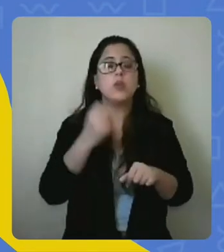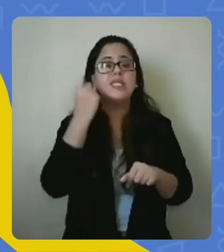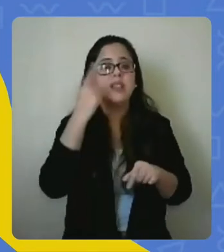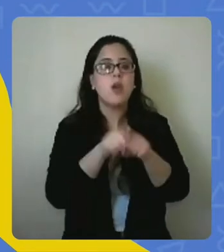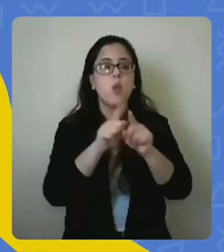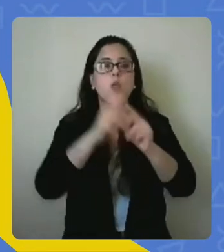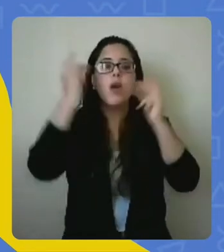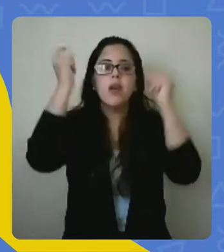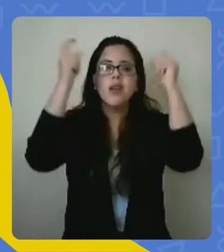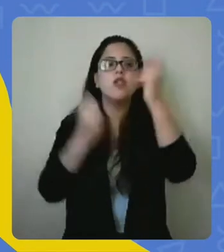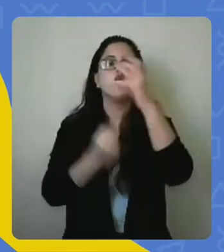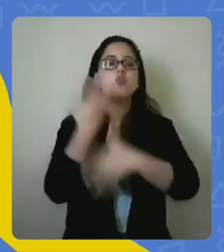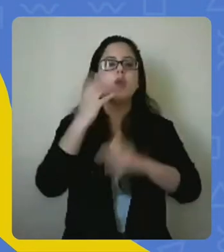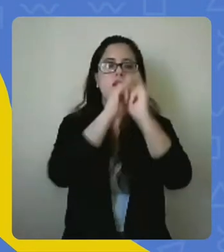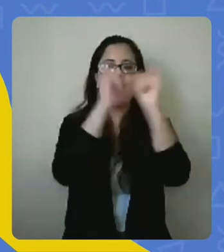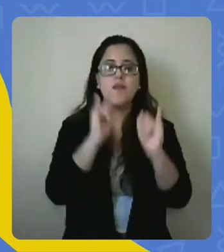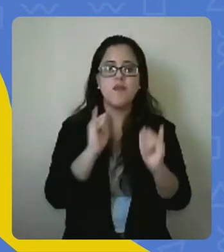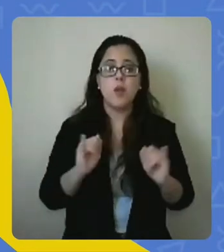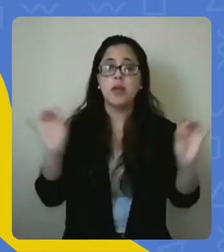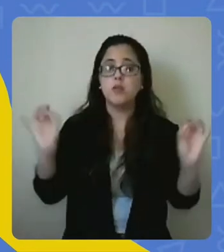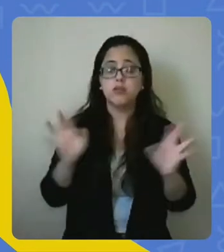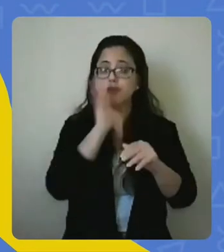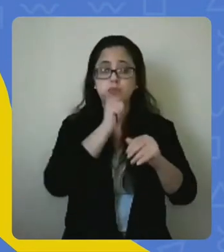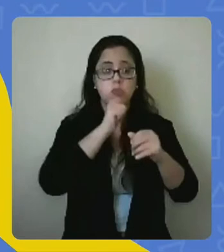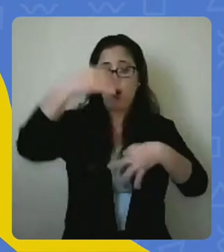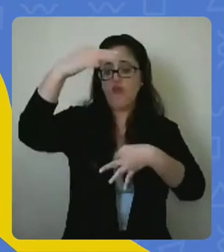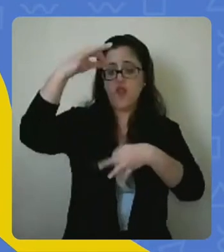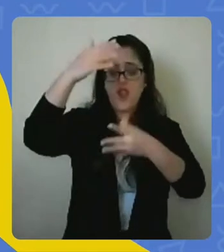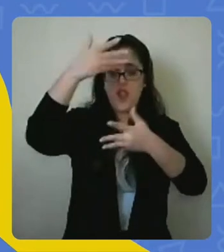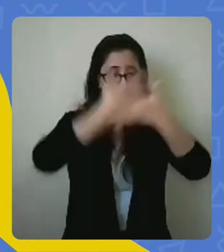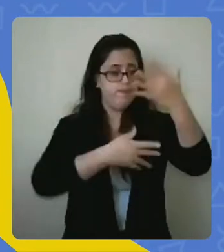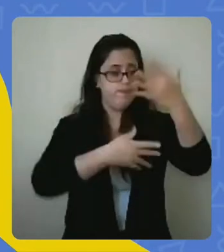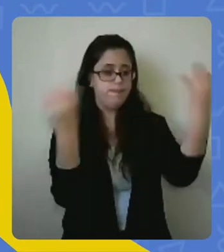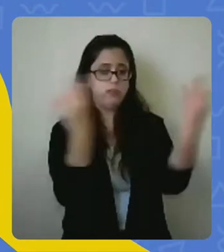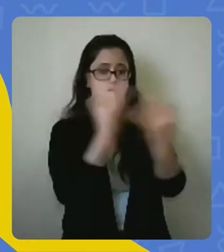formas que no están en el folleto ahora, pero que estamos siempre